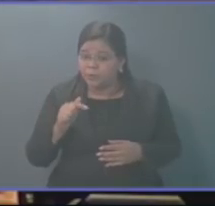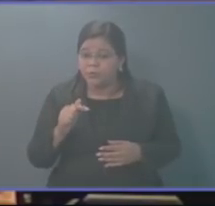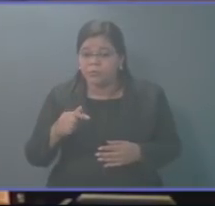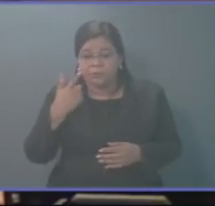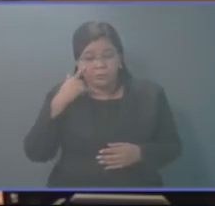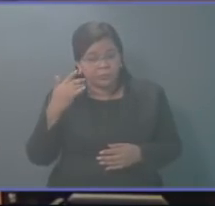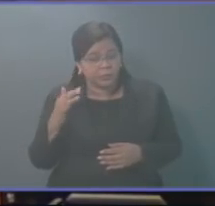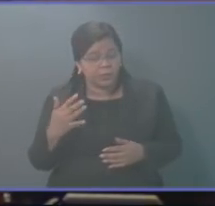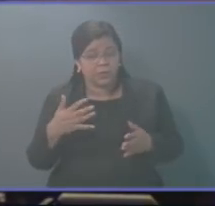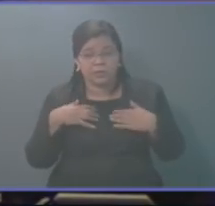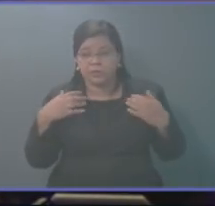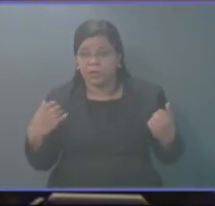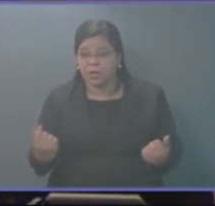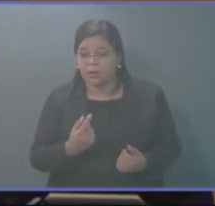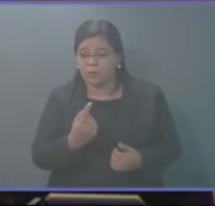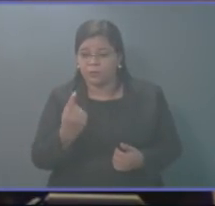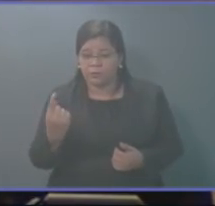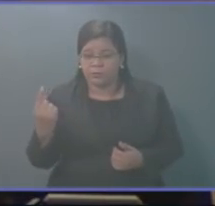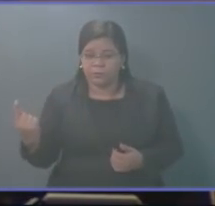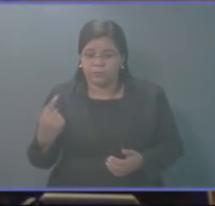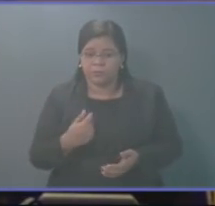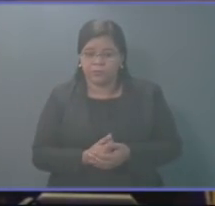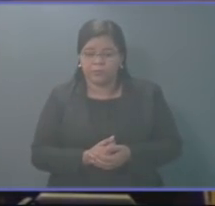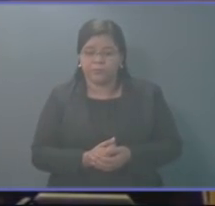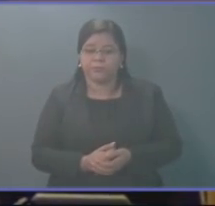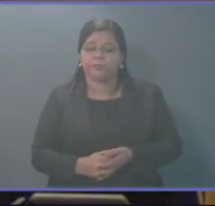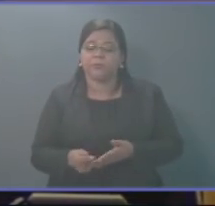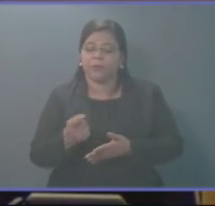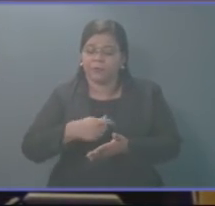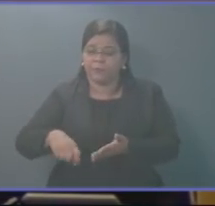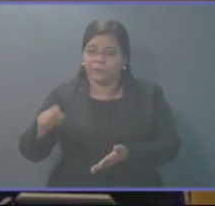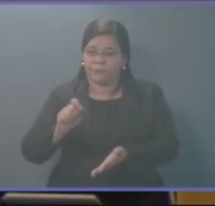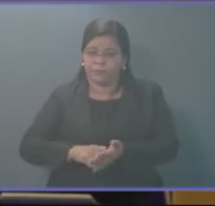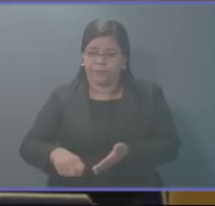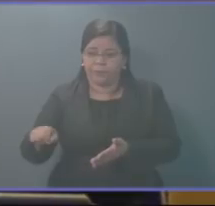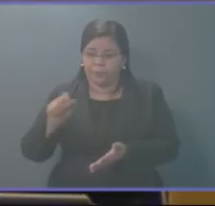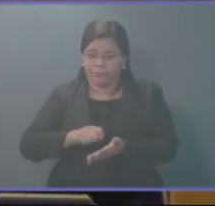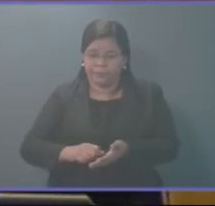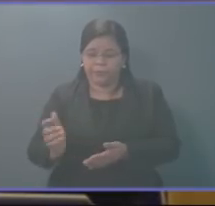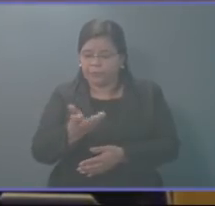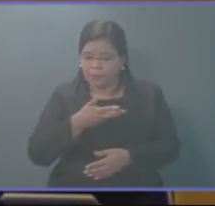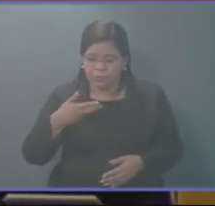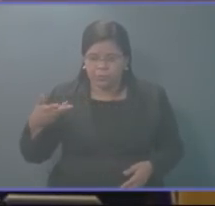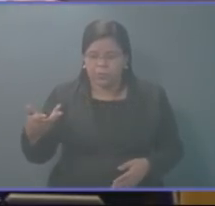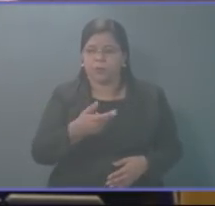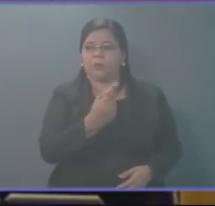en riesgo la salud de la población y tiene la firma de la mayoría